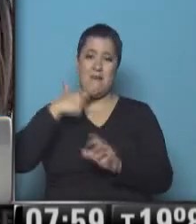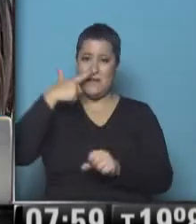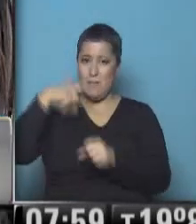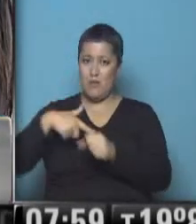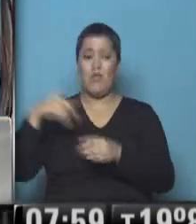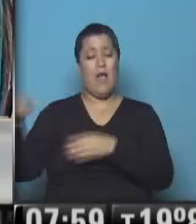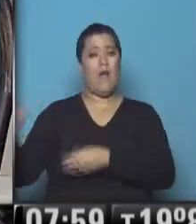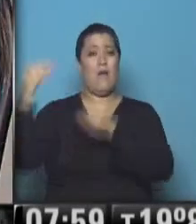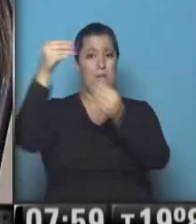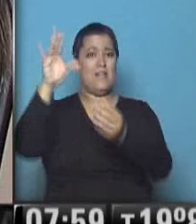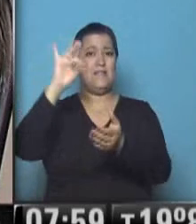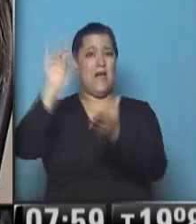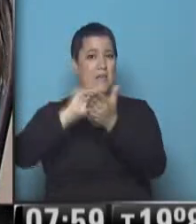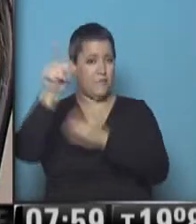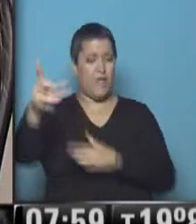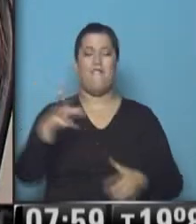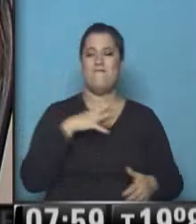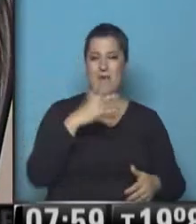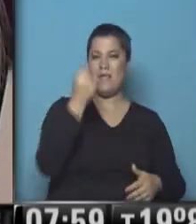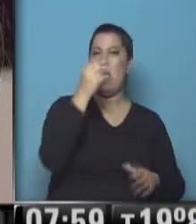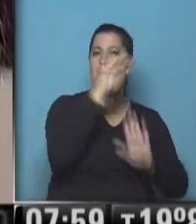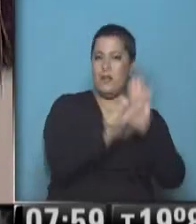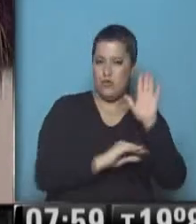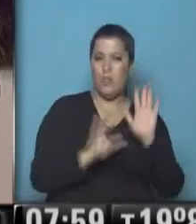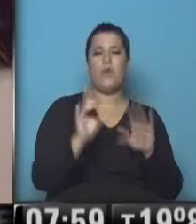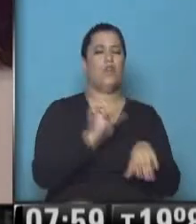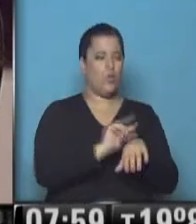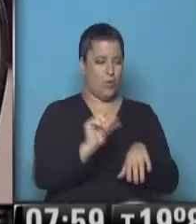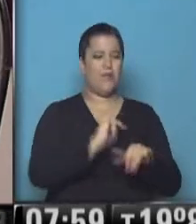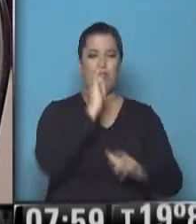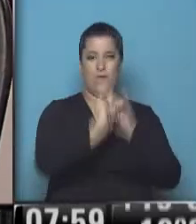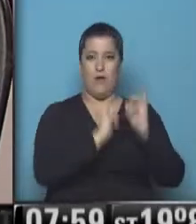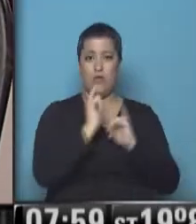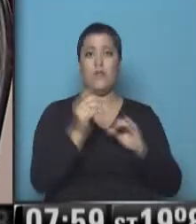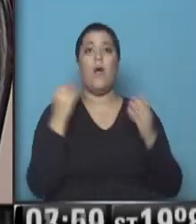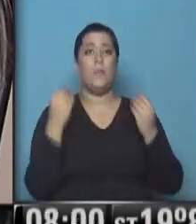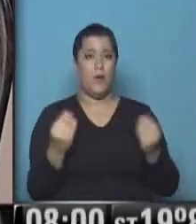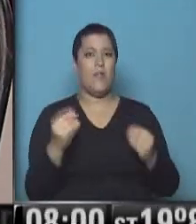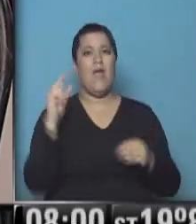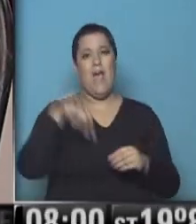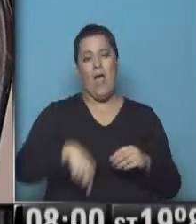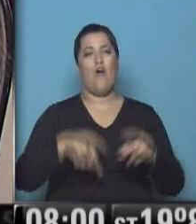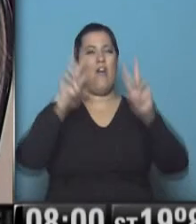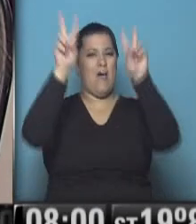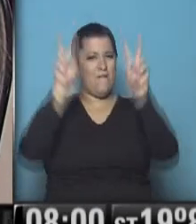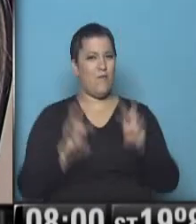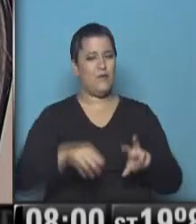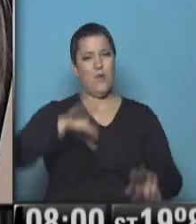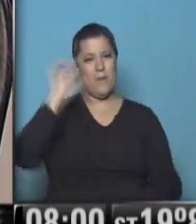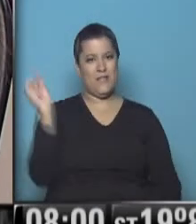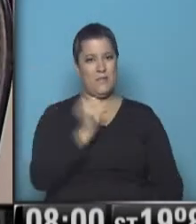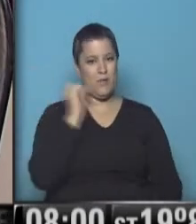diputados el presupuesto pero lo vamos a hacer en unos minutos nada más porque tenemos que hacer el repaso de las informaciones que destacan